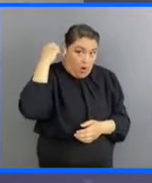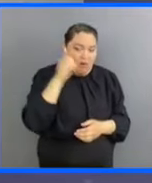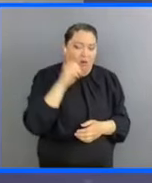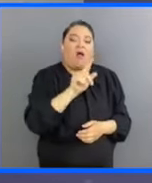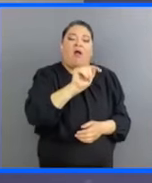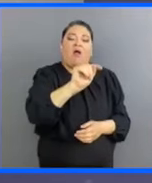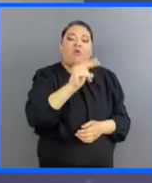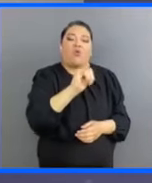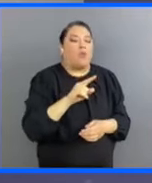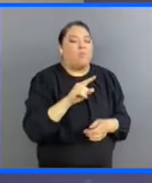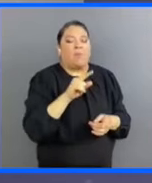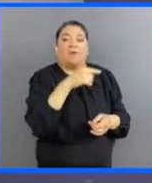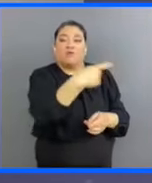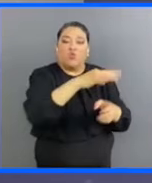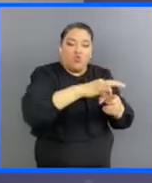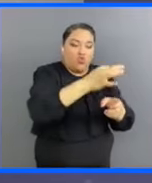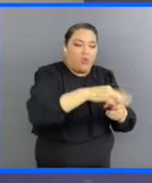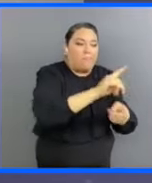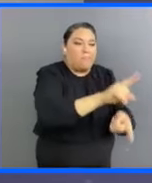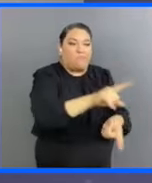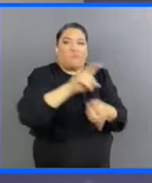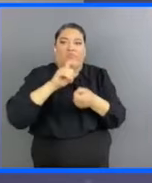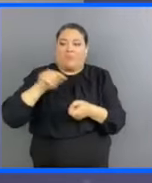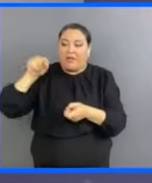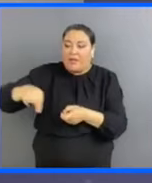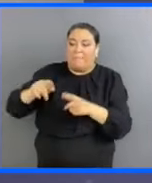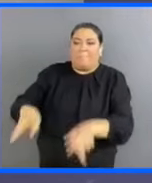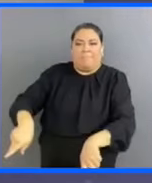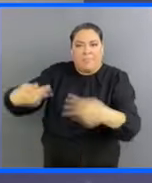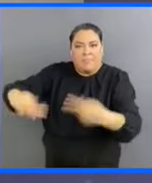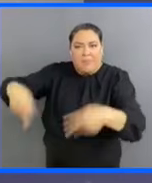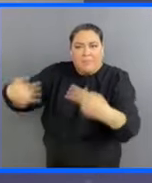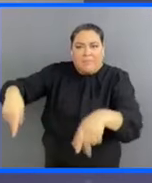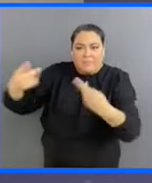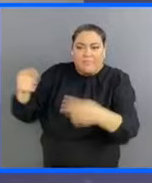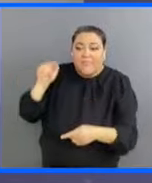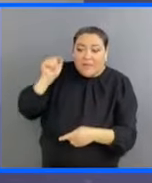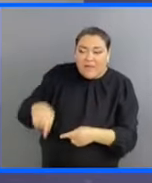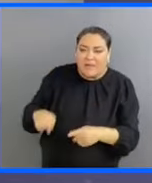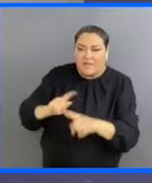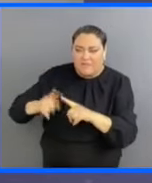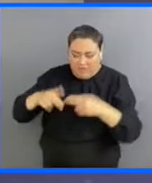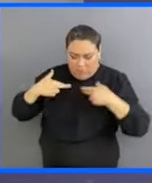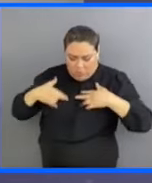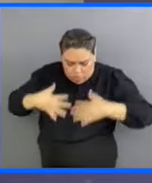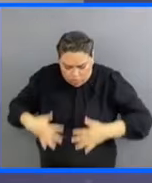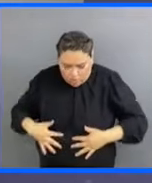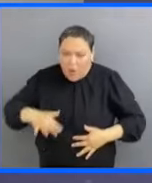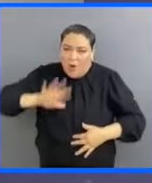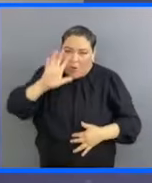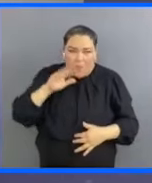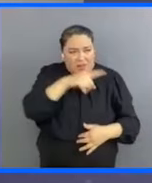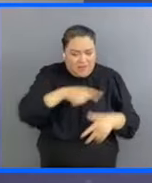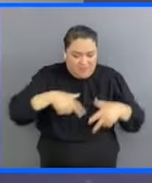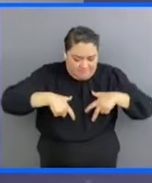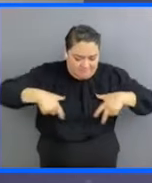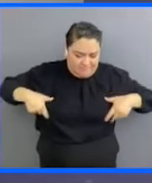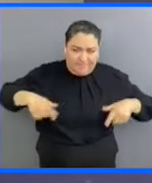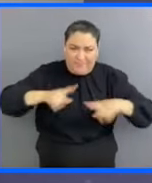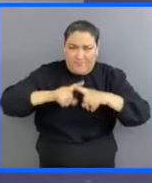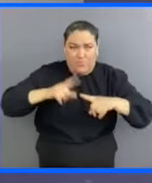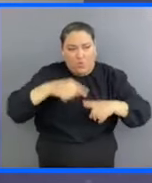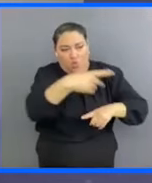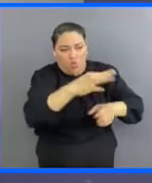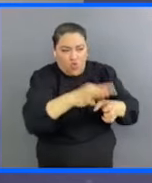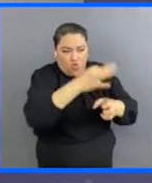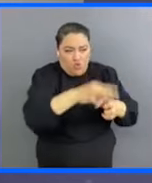anterior, luego de que comercializara a través de su plataforma diversas prendas estilo top corsé, con los diseños característicos de esta